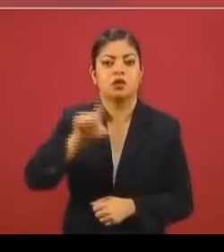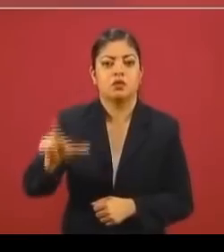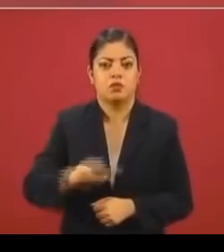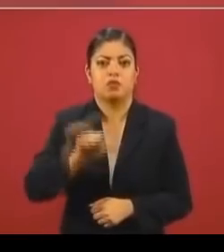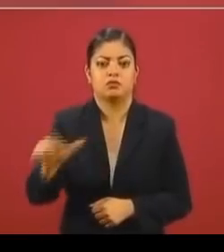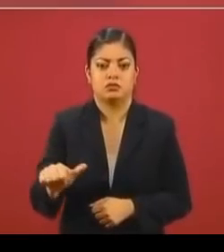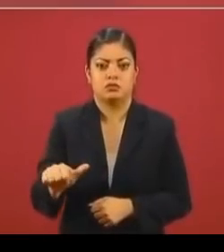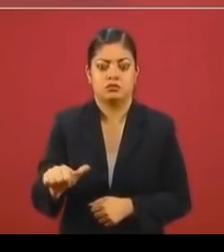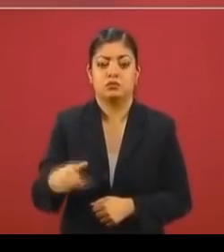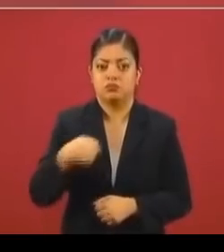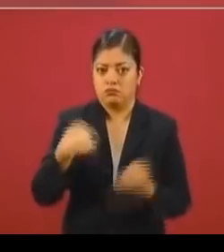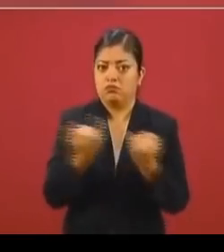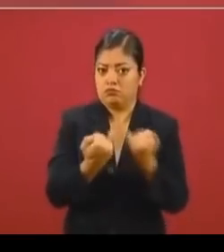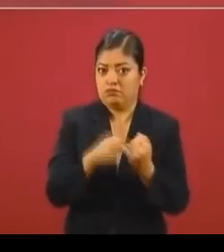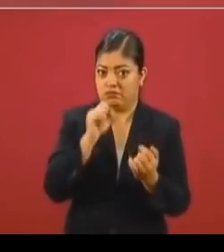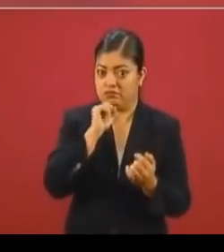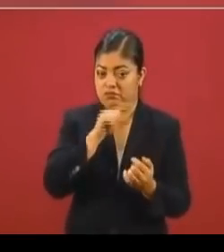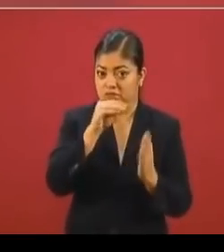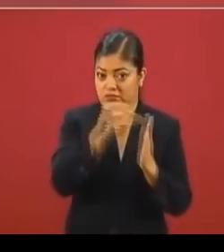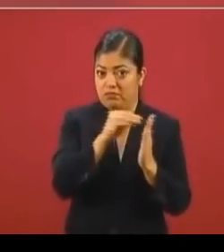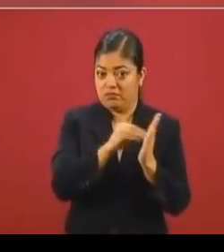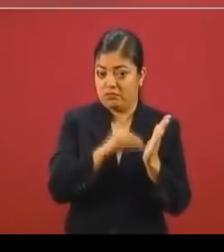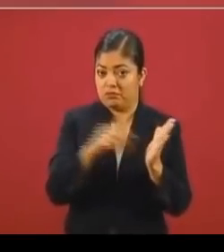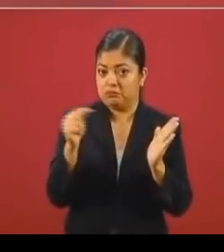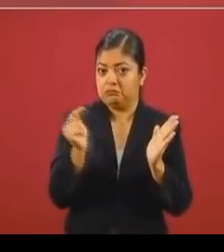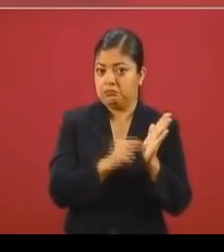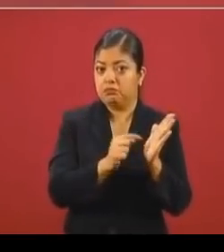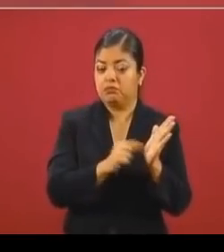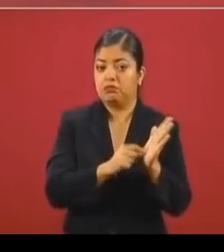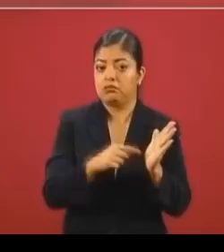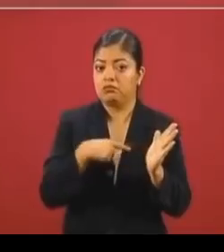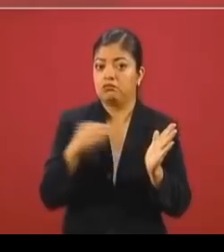Ahí doy un dato en el ensayo